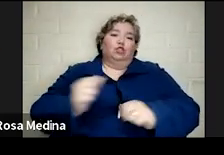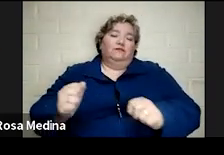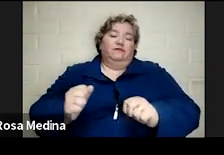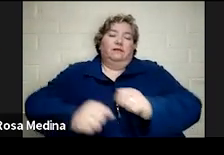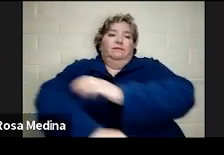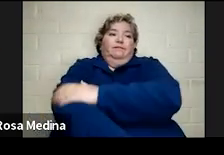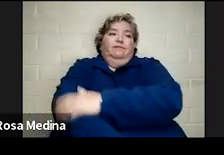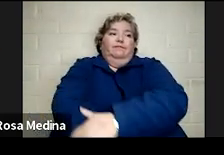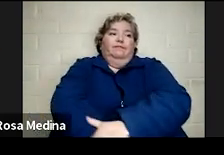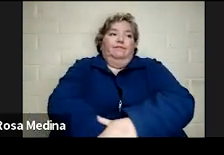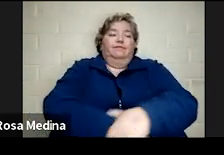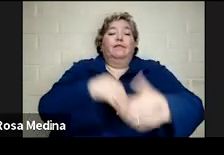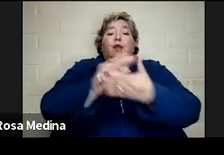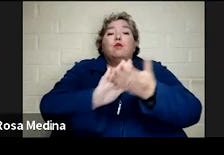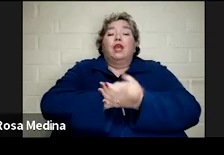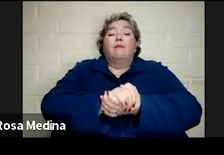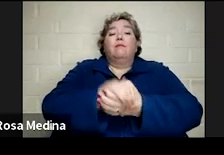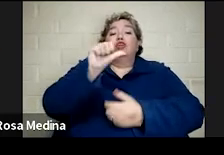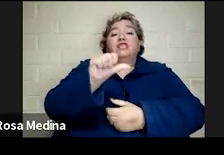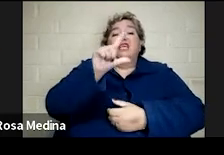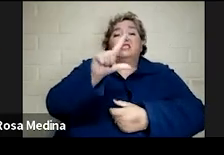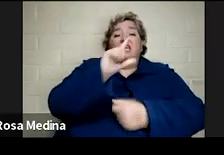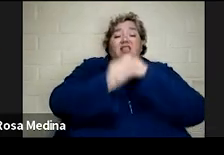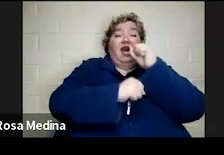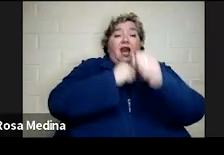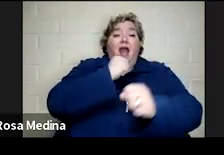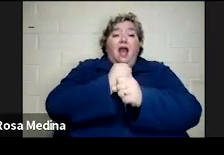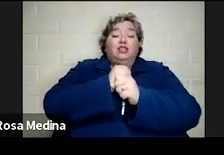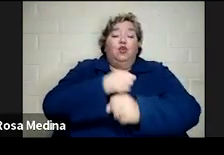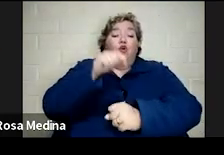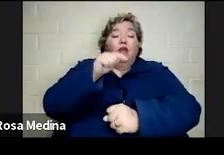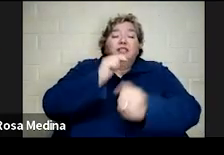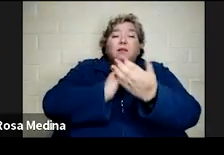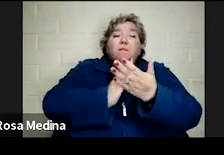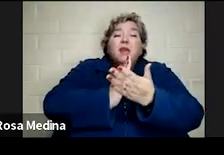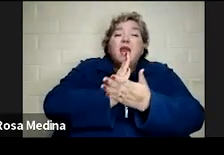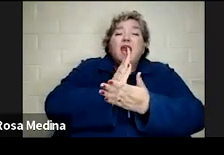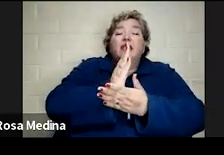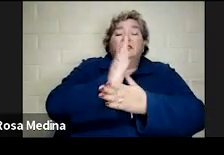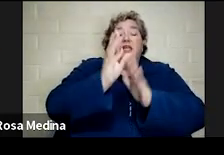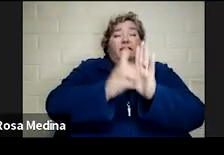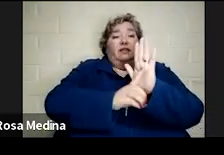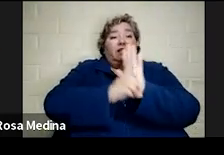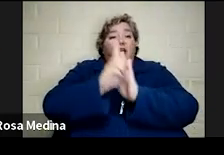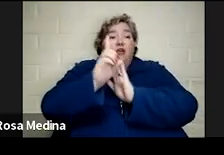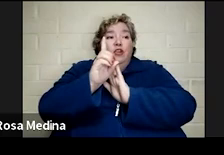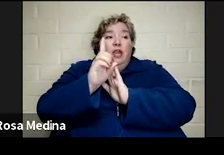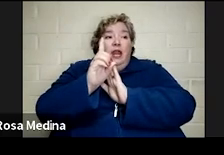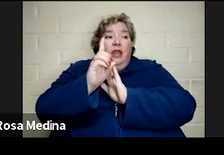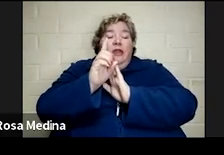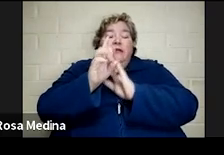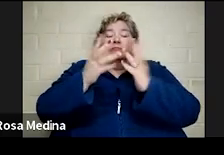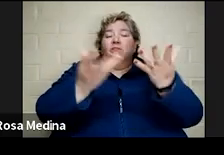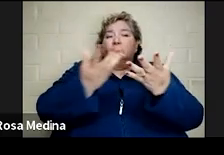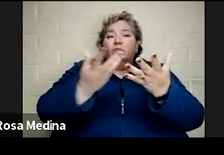por ejemplo, a los 6-7 años, recién uno empieza a desarrollar la inhibición, que es la capacidad que tenemos de inhibir estímulos